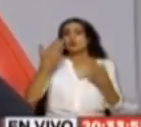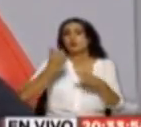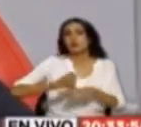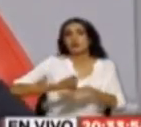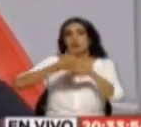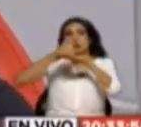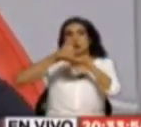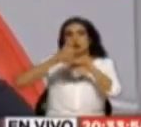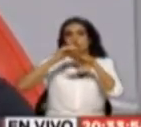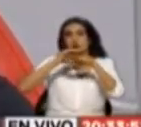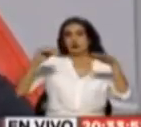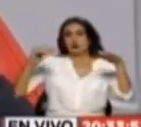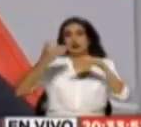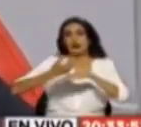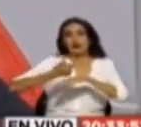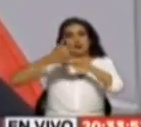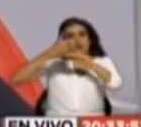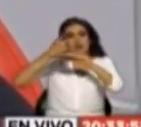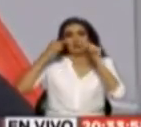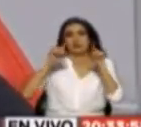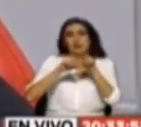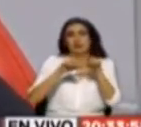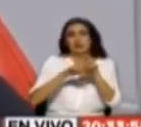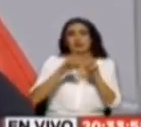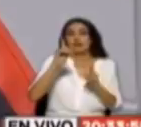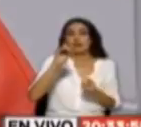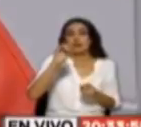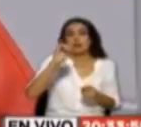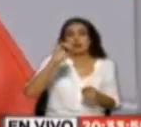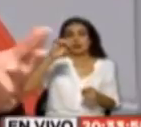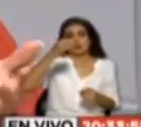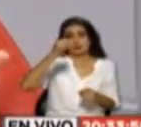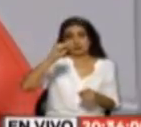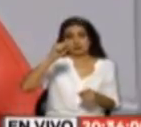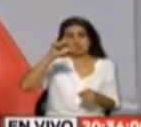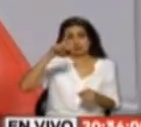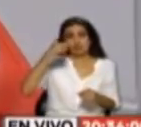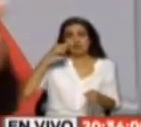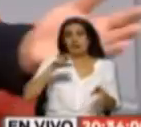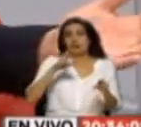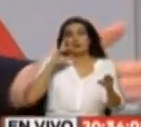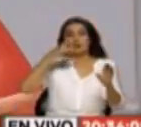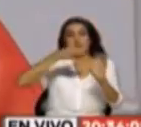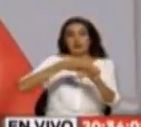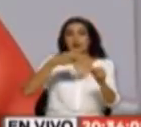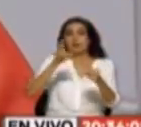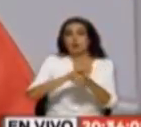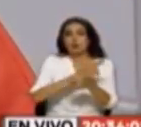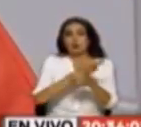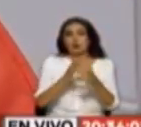por vehículos de alta gama, y así como el diésel industrial, que ya luego de los grandes